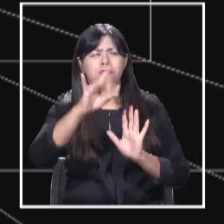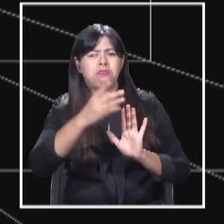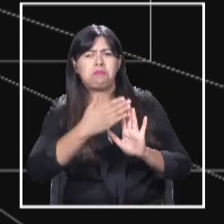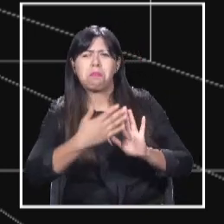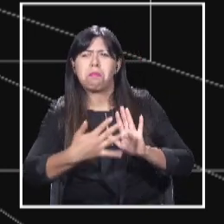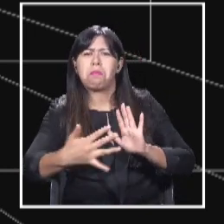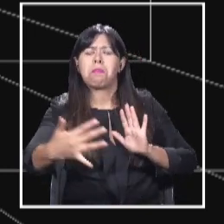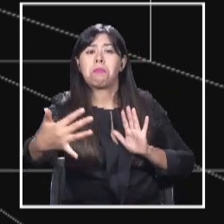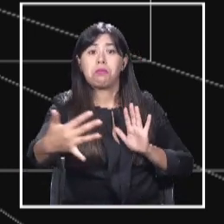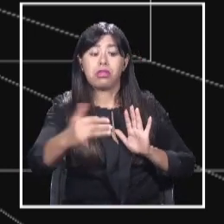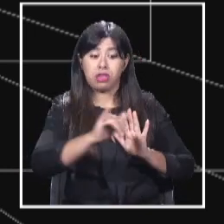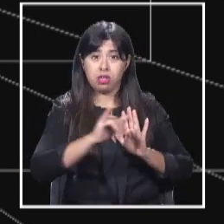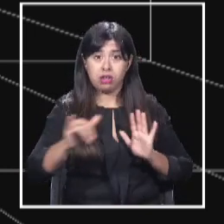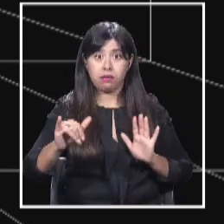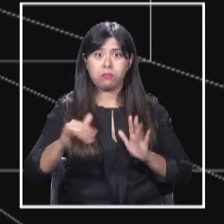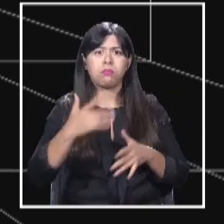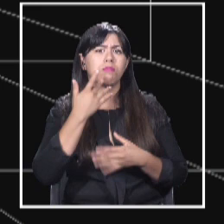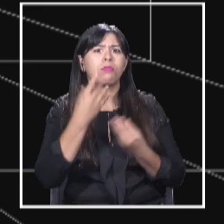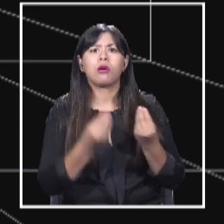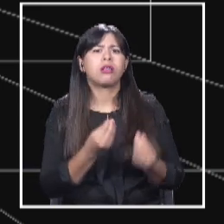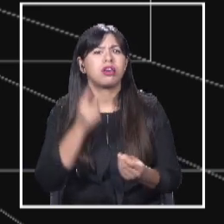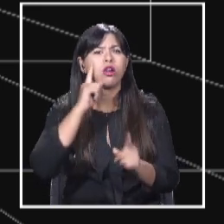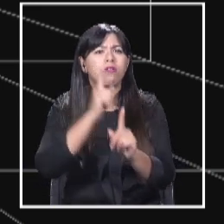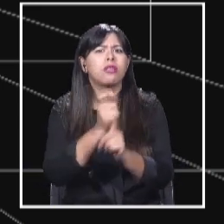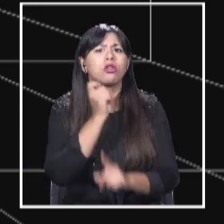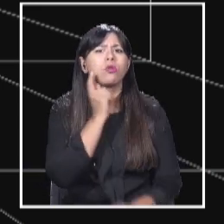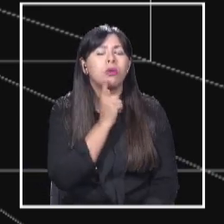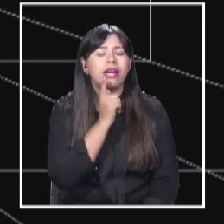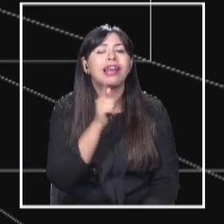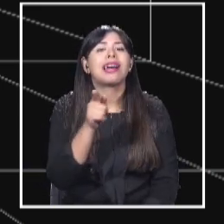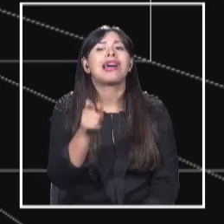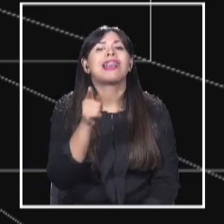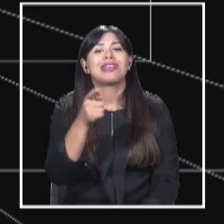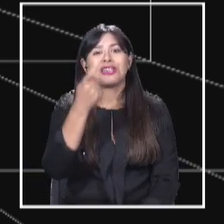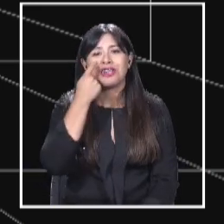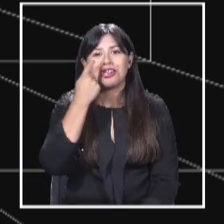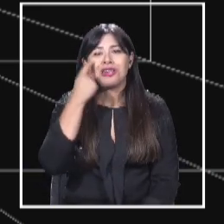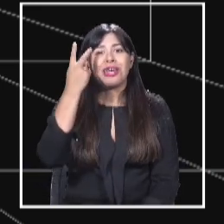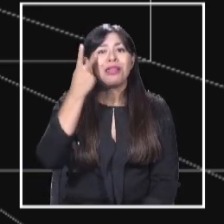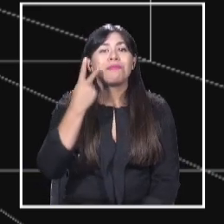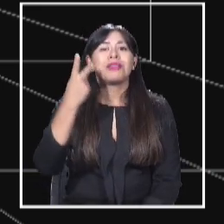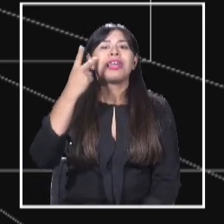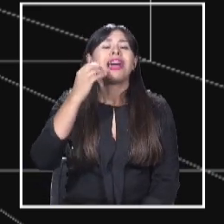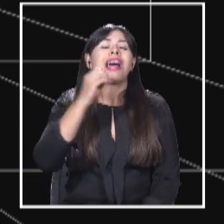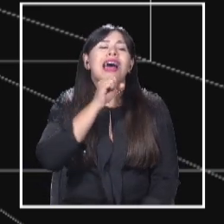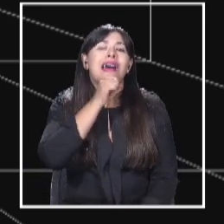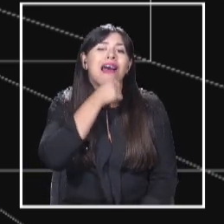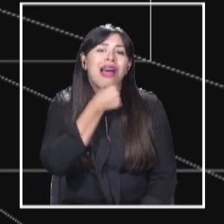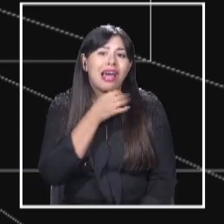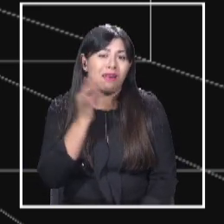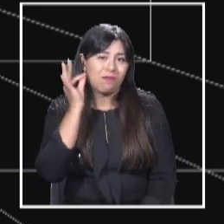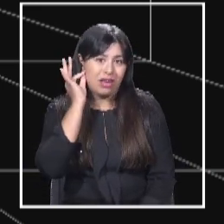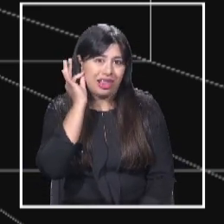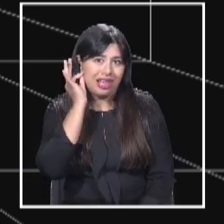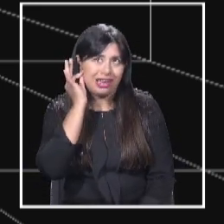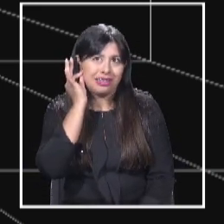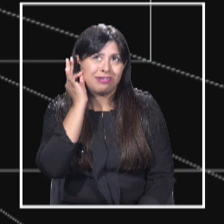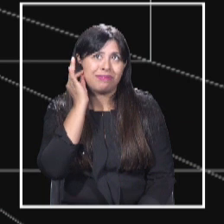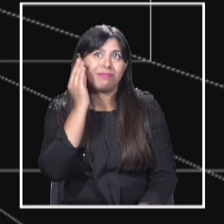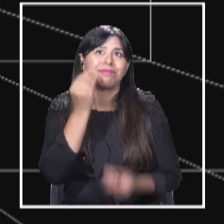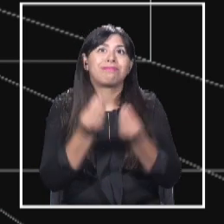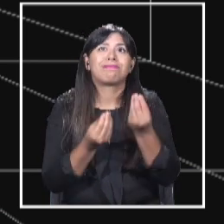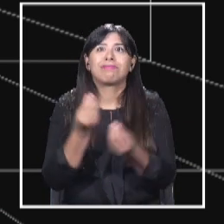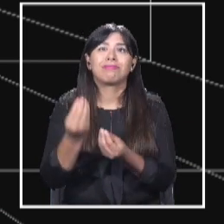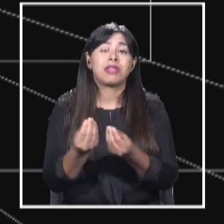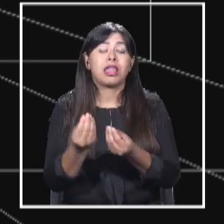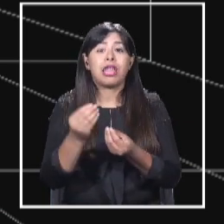después de nuestro periodo reproductivo? Pues eso da cuerpo a la que se conoce como la hipótesis de la abuela, que precisamente habla de que a lo largo de la